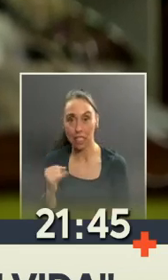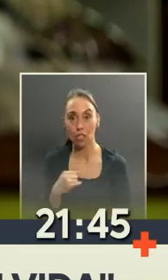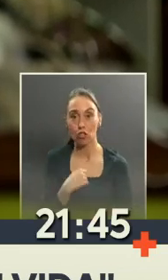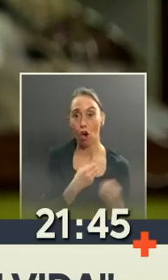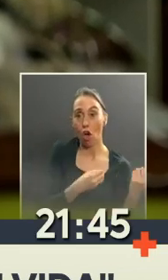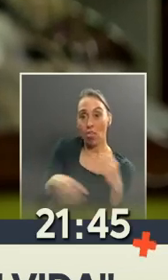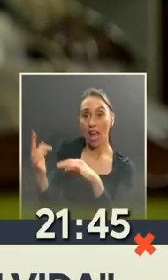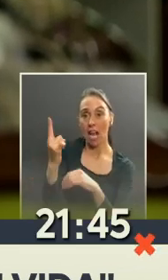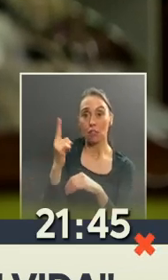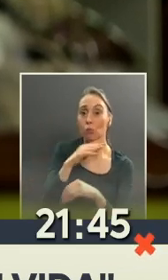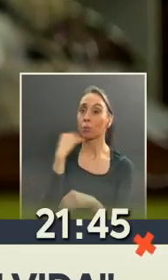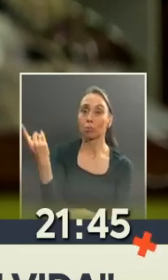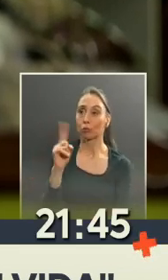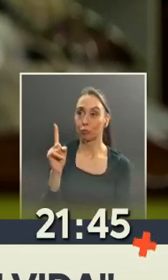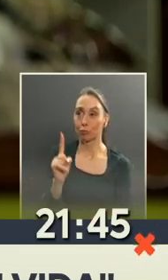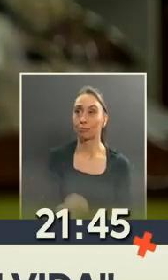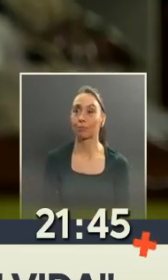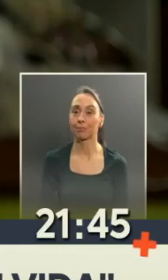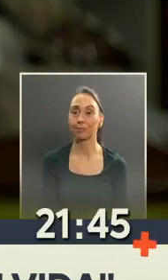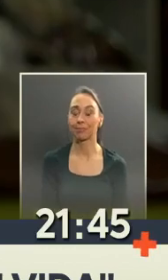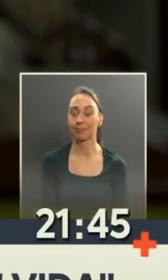sola.